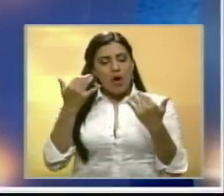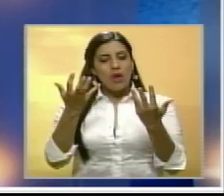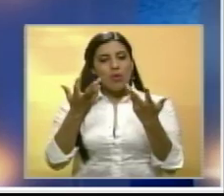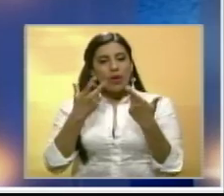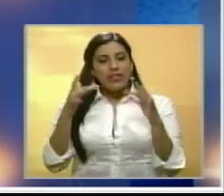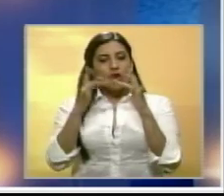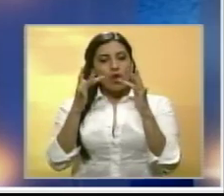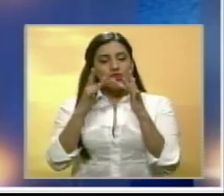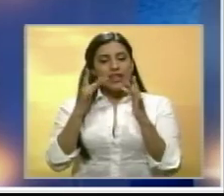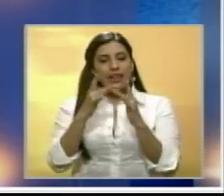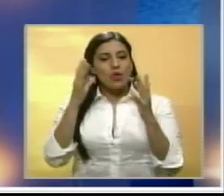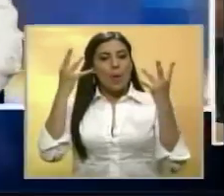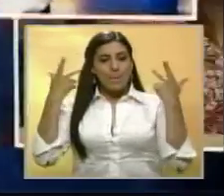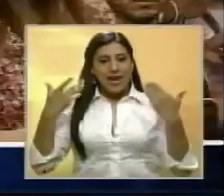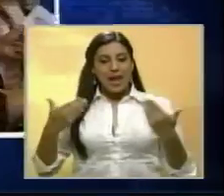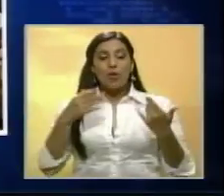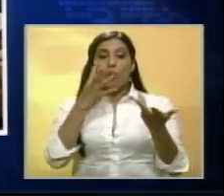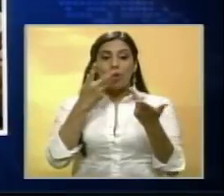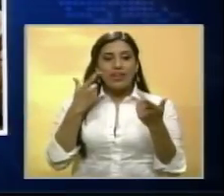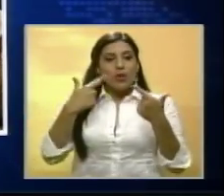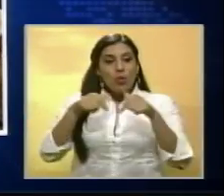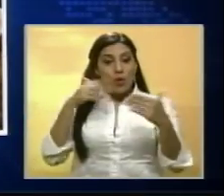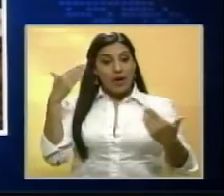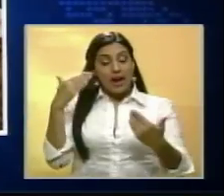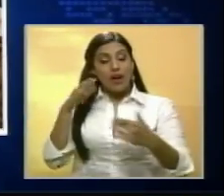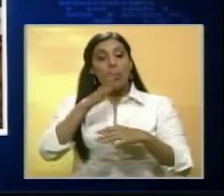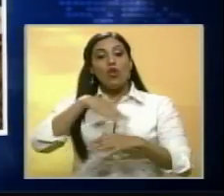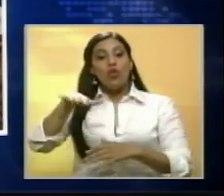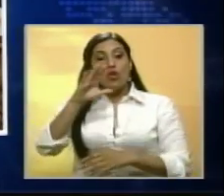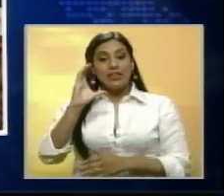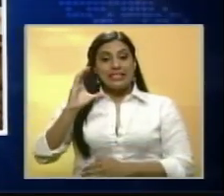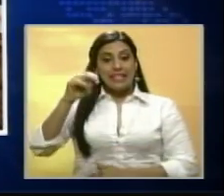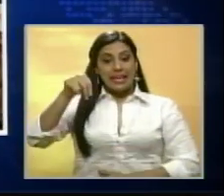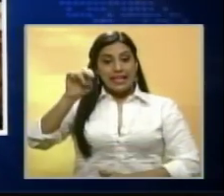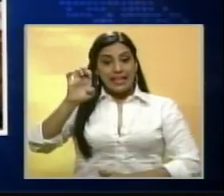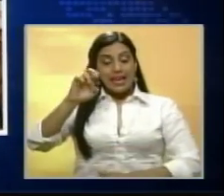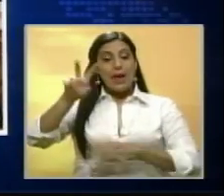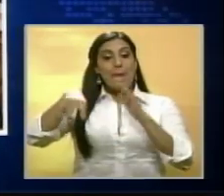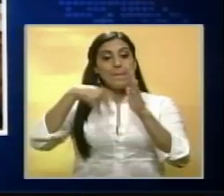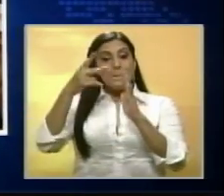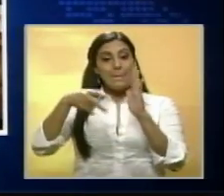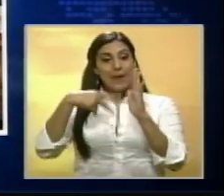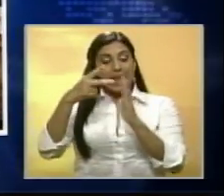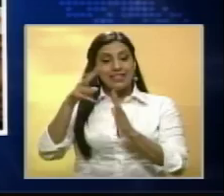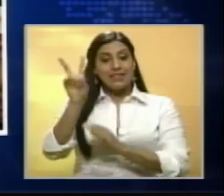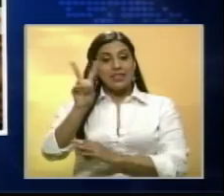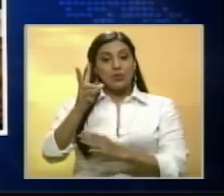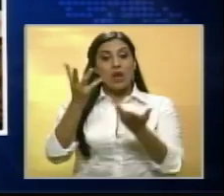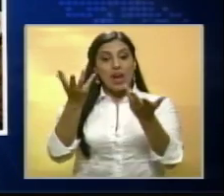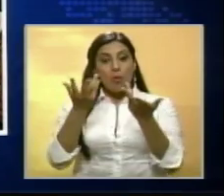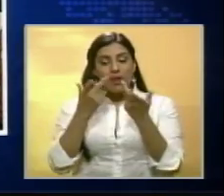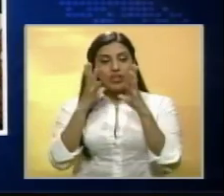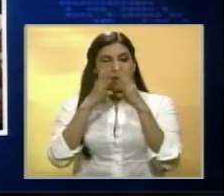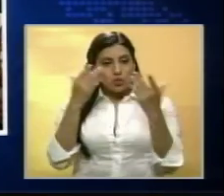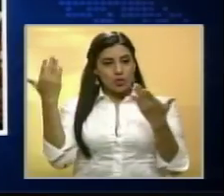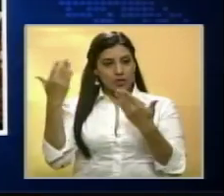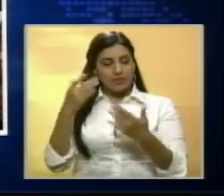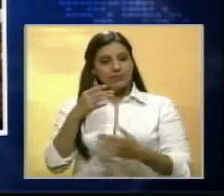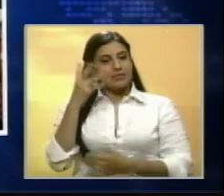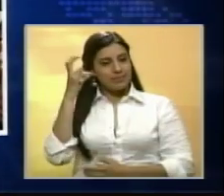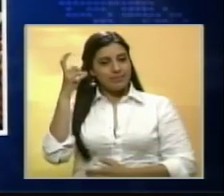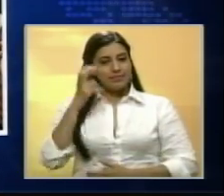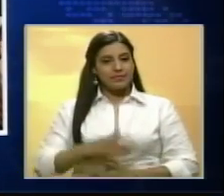nuestra compañera Milagros Zambrano. Ella se encuentra en vivo desde la sede del CNE en Plaza Venezuela y nos tiene todos los detalles. Adelante, Milagros,